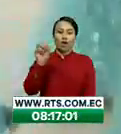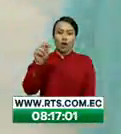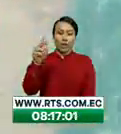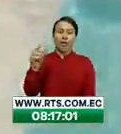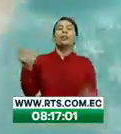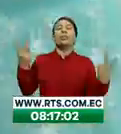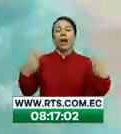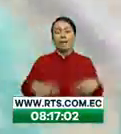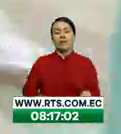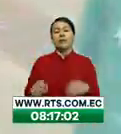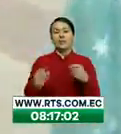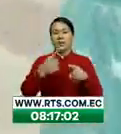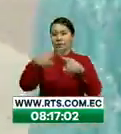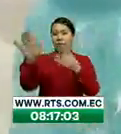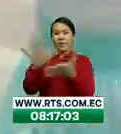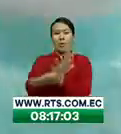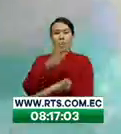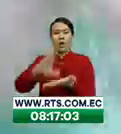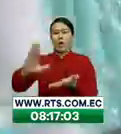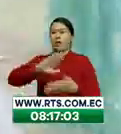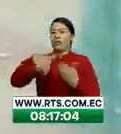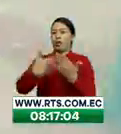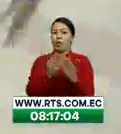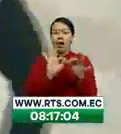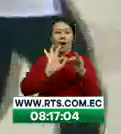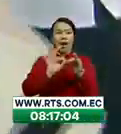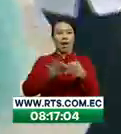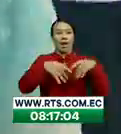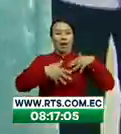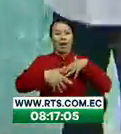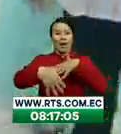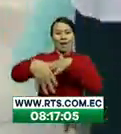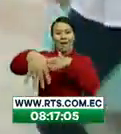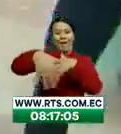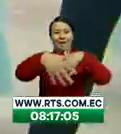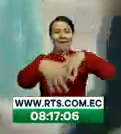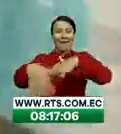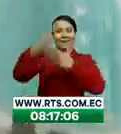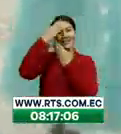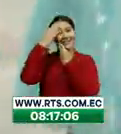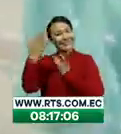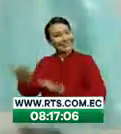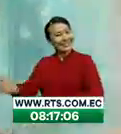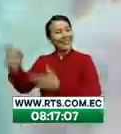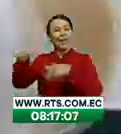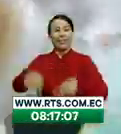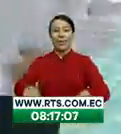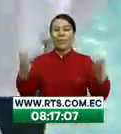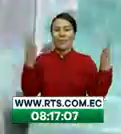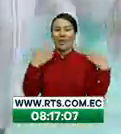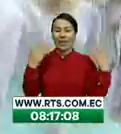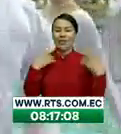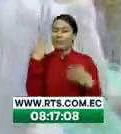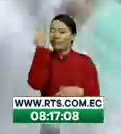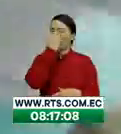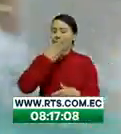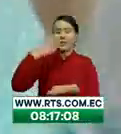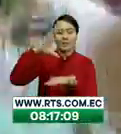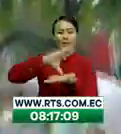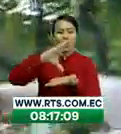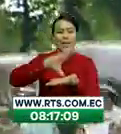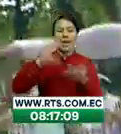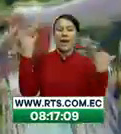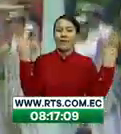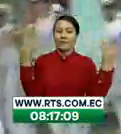educativos, academias que están ya listas para caminar y comenzar a homenajear a la Perla del Pacífico. Aquí nos